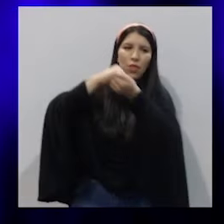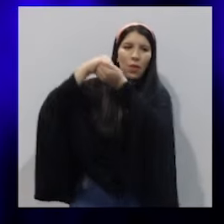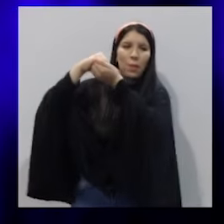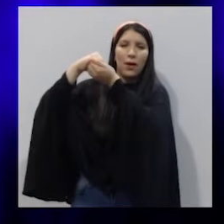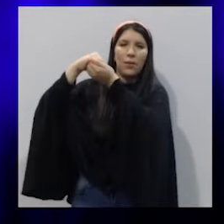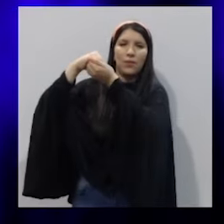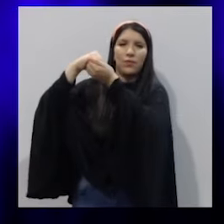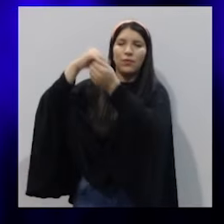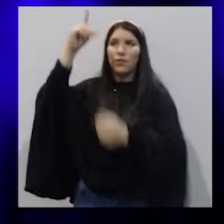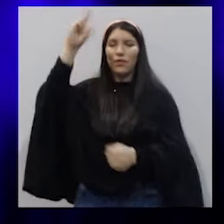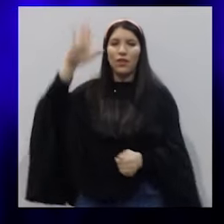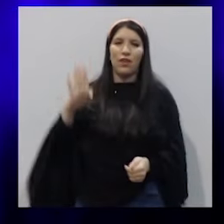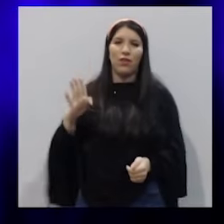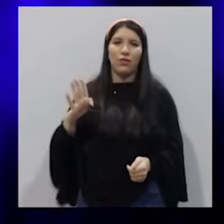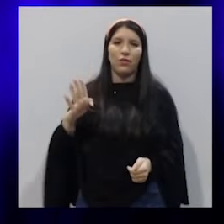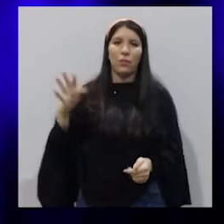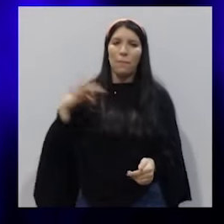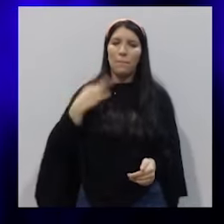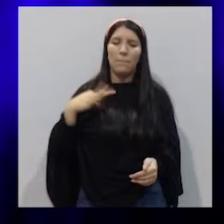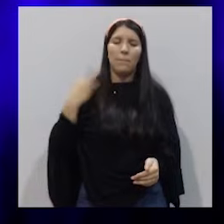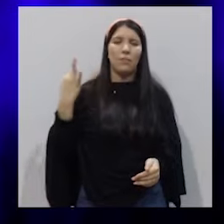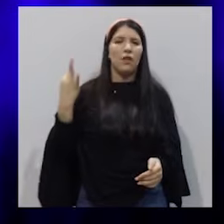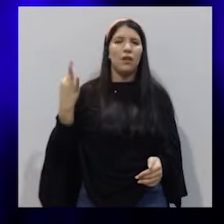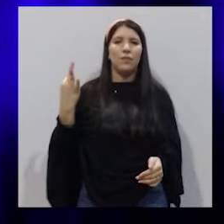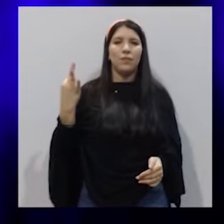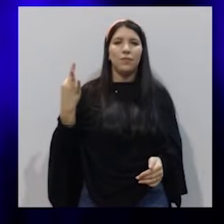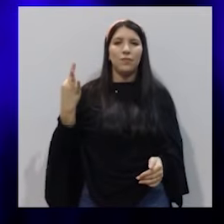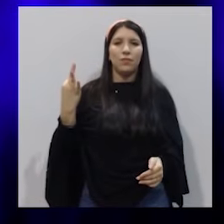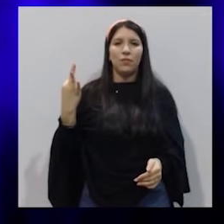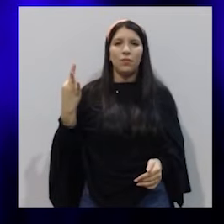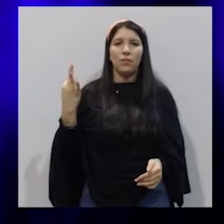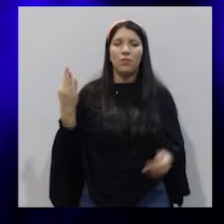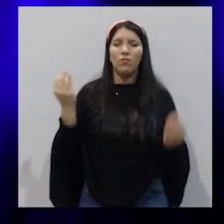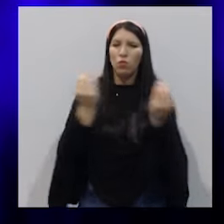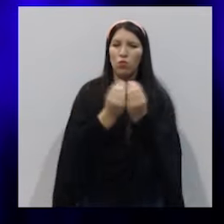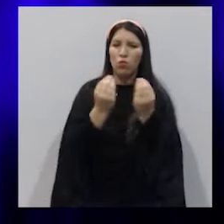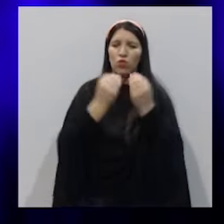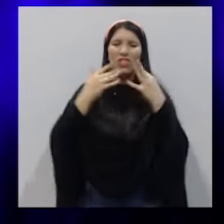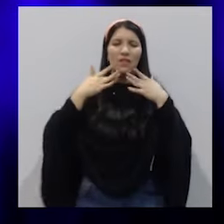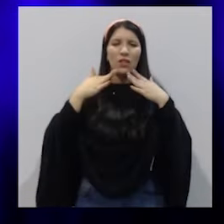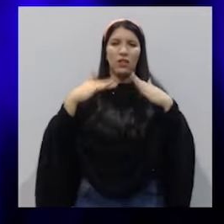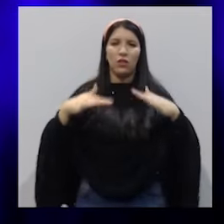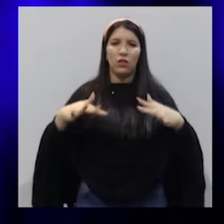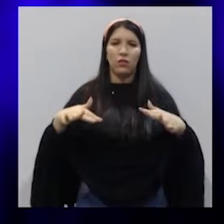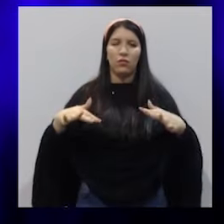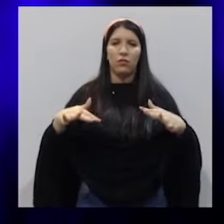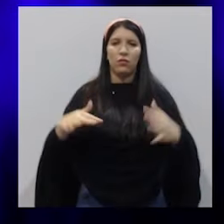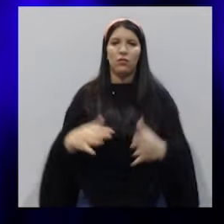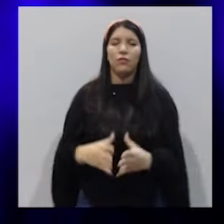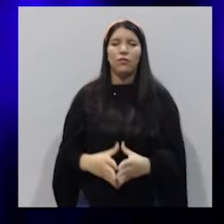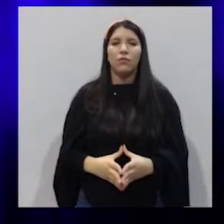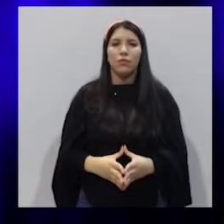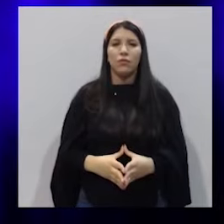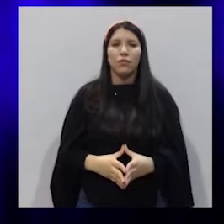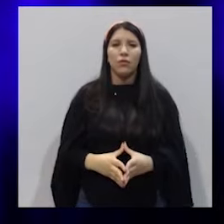hacer que tu vida sea no solamente fructífera para ti sino que sea fructífera para